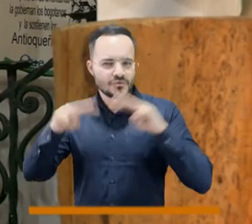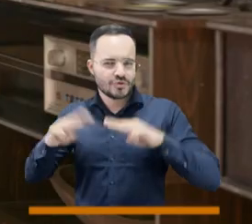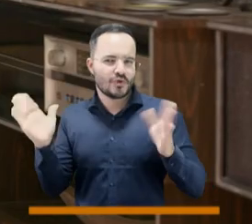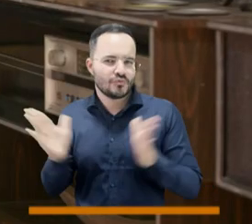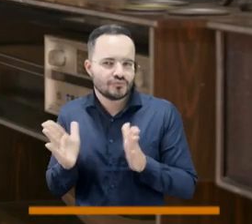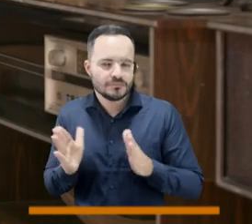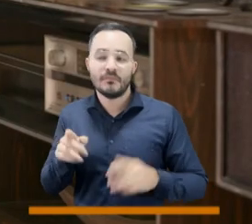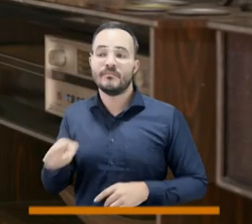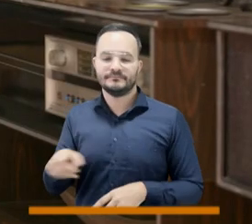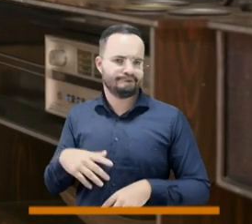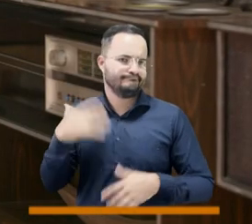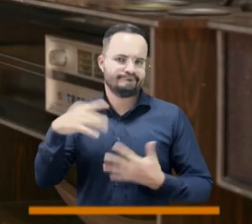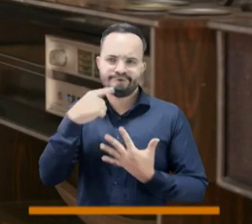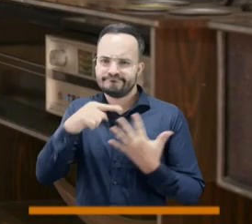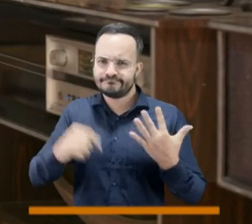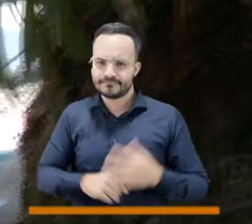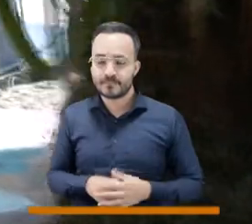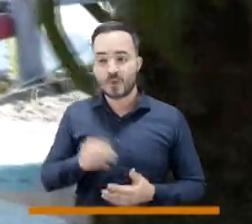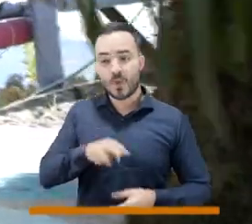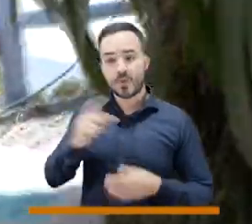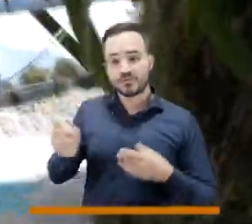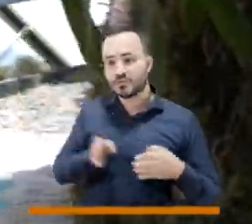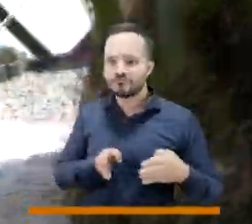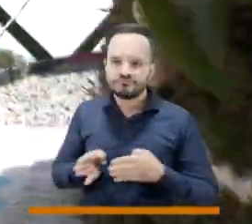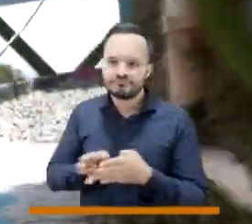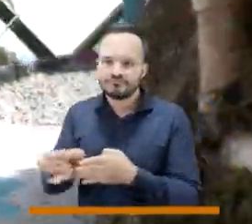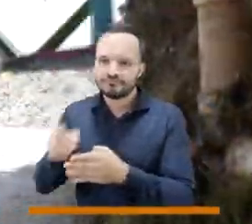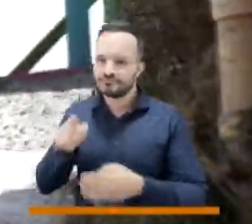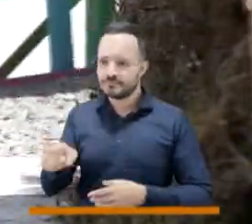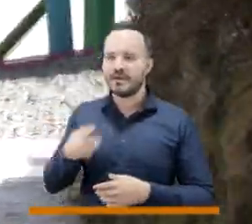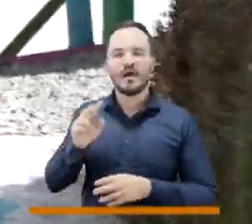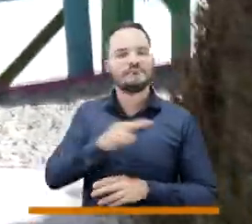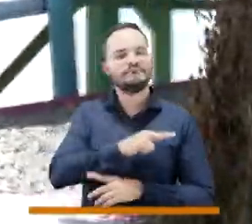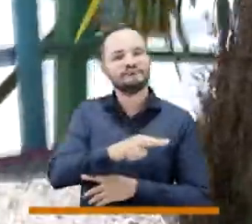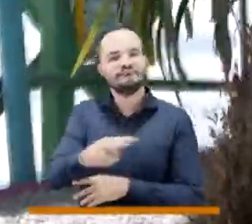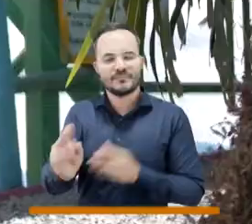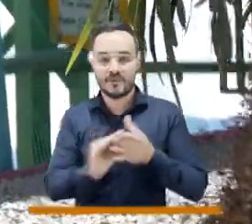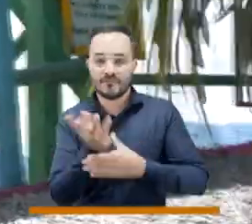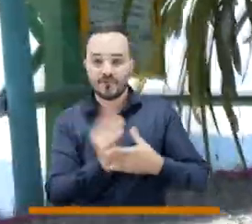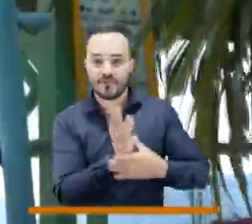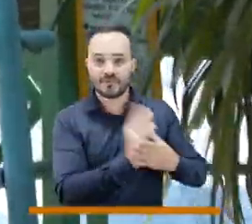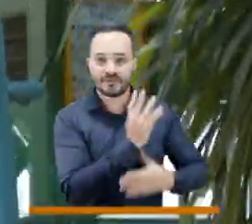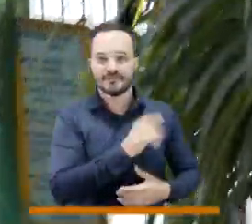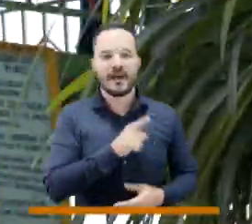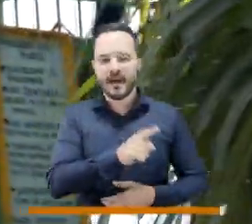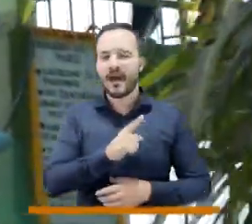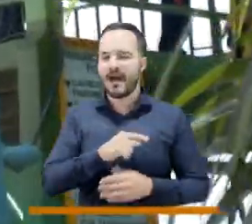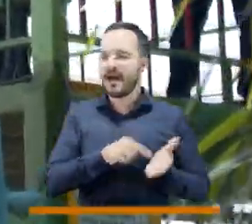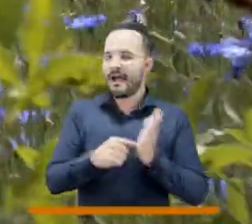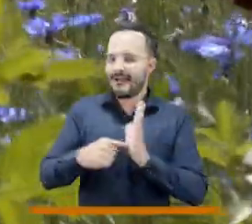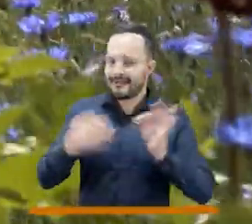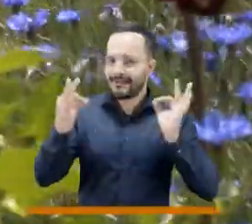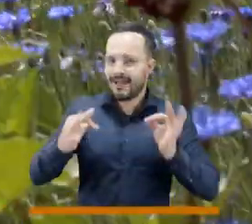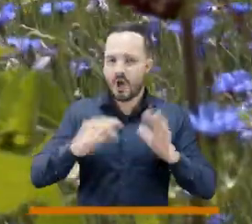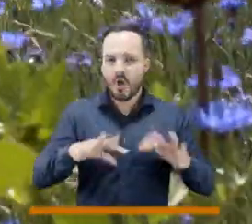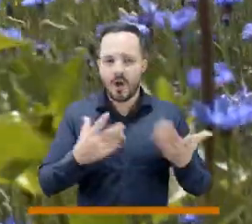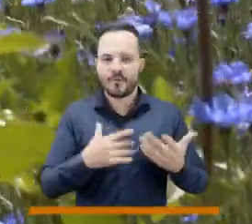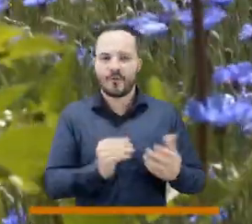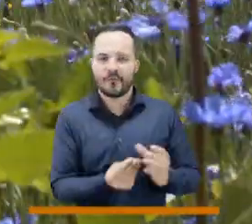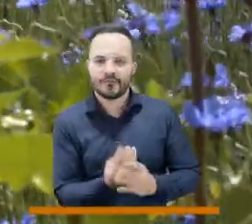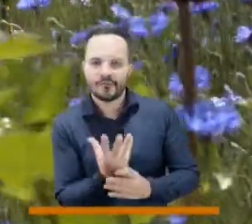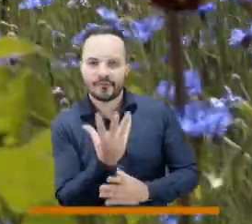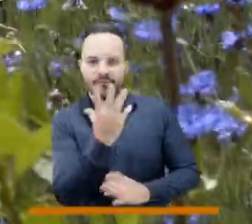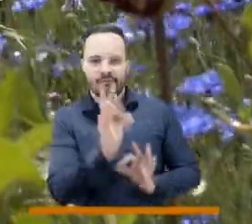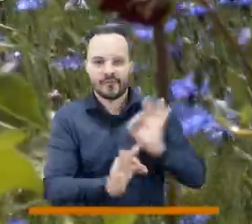de valor histórico para nosotros. Vamos por un sendero que nos conduce al Mirador de las Flores. De ahí van a poder observar el cultivo tradicional, que son esas flores